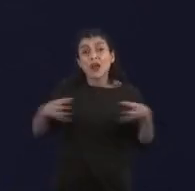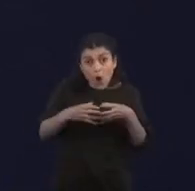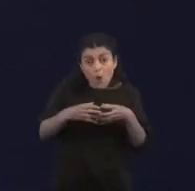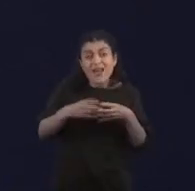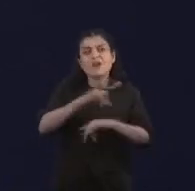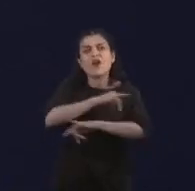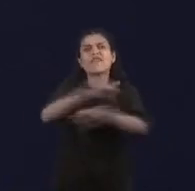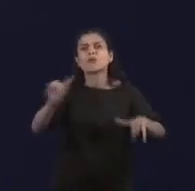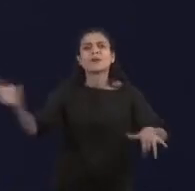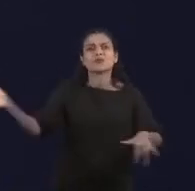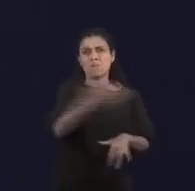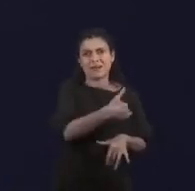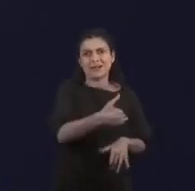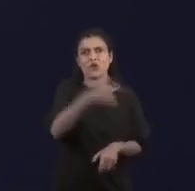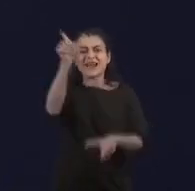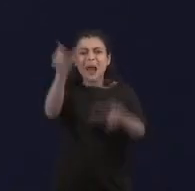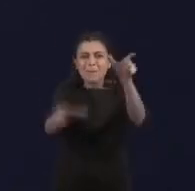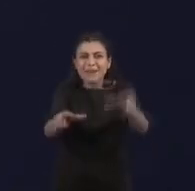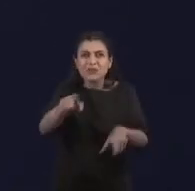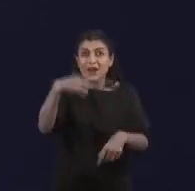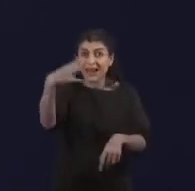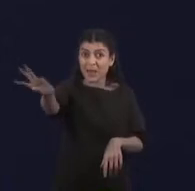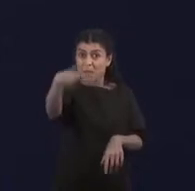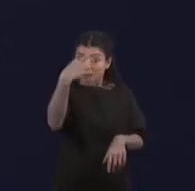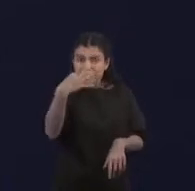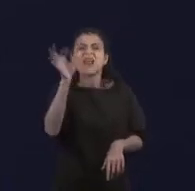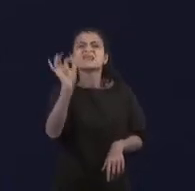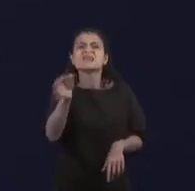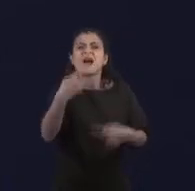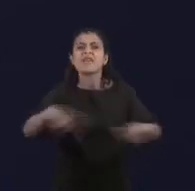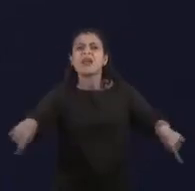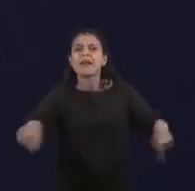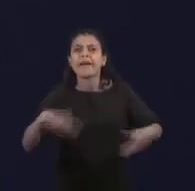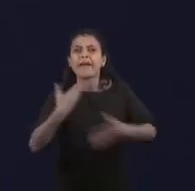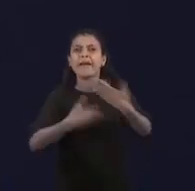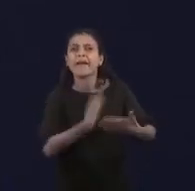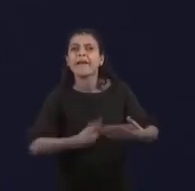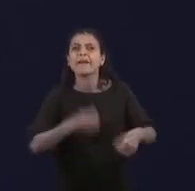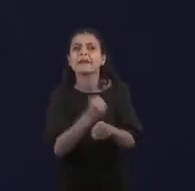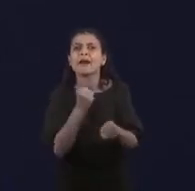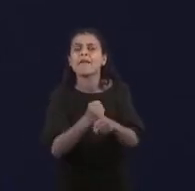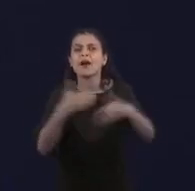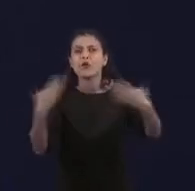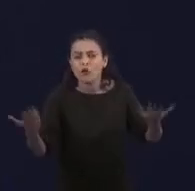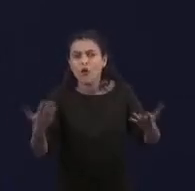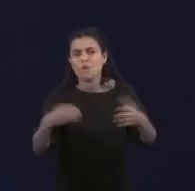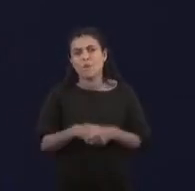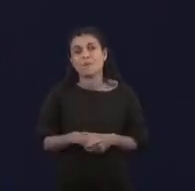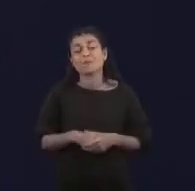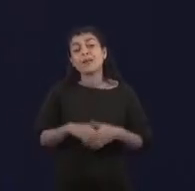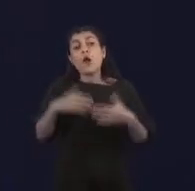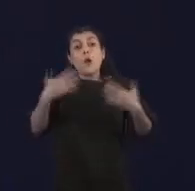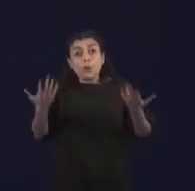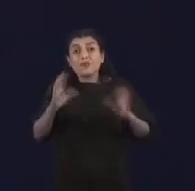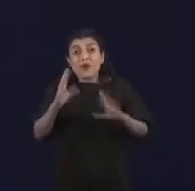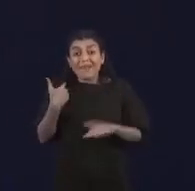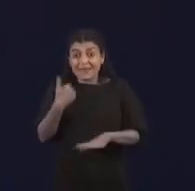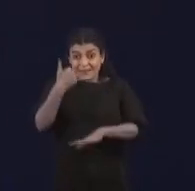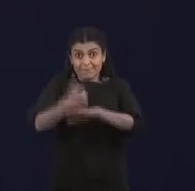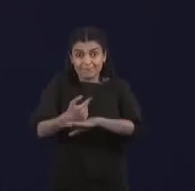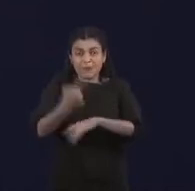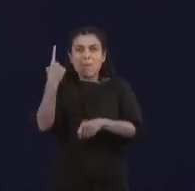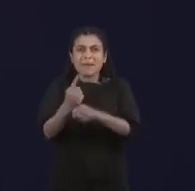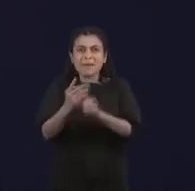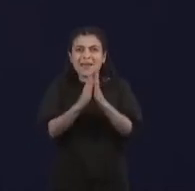otro lado esté informada. Por eso tal vez a veces en mis introducciones comento algunas cuestiones que tal